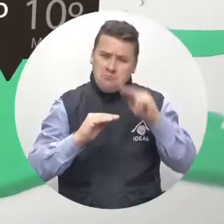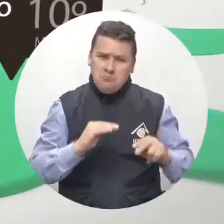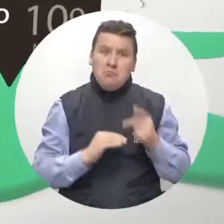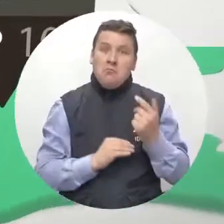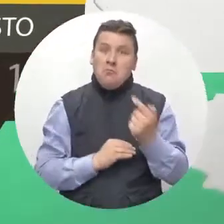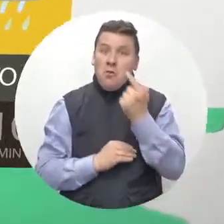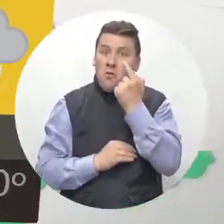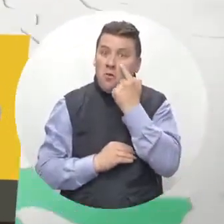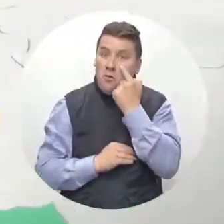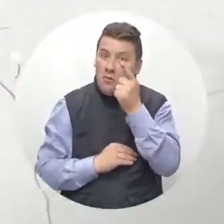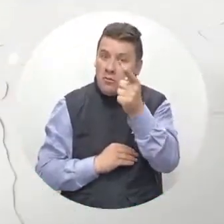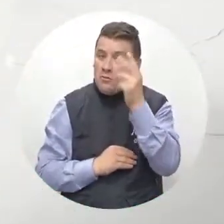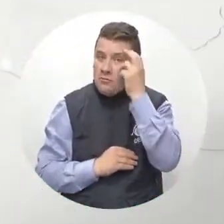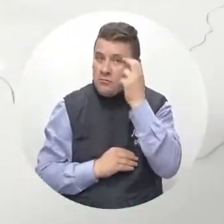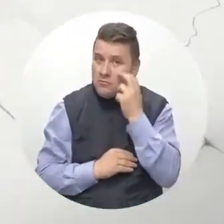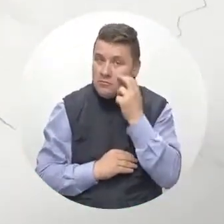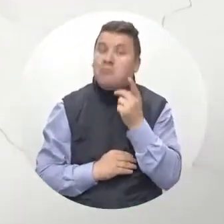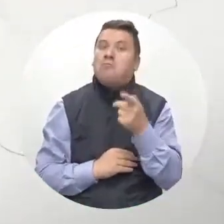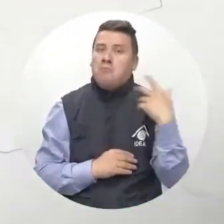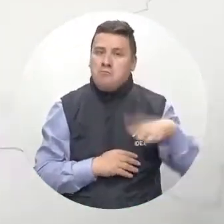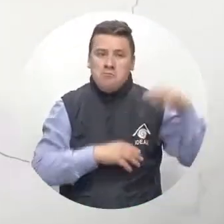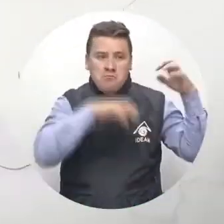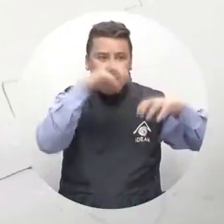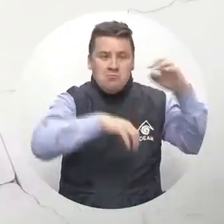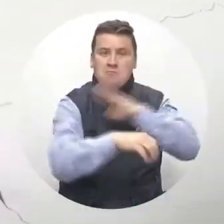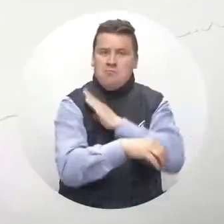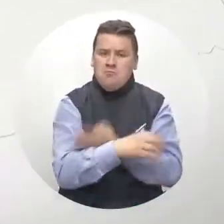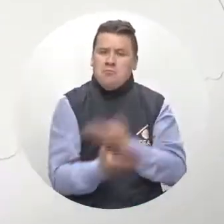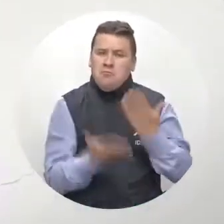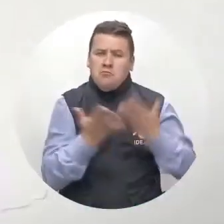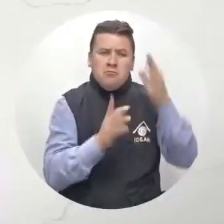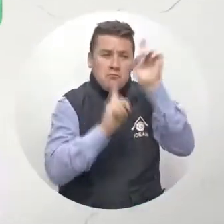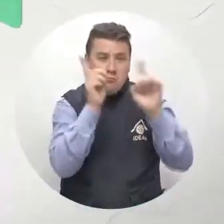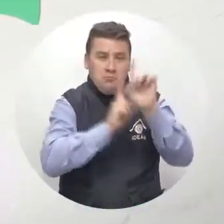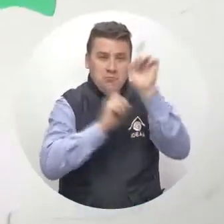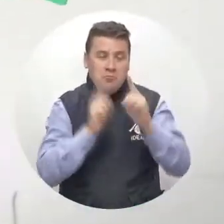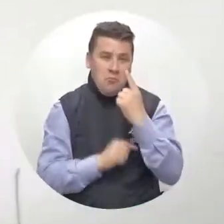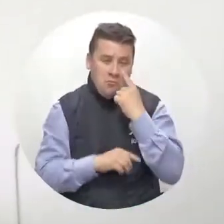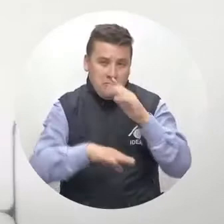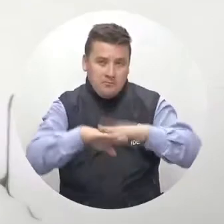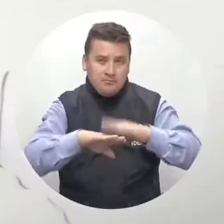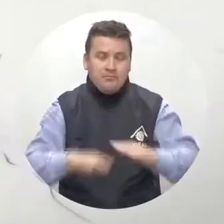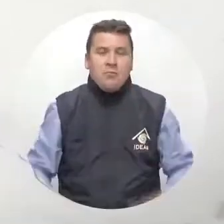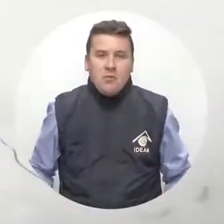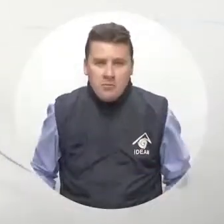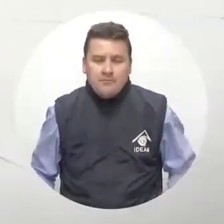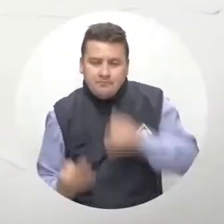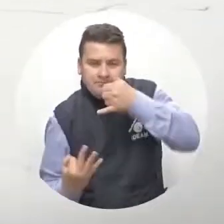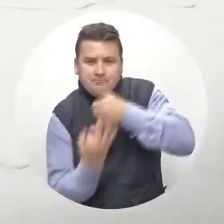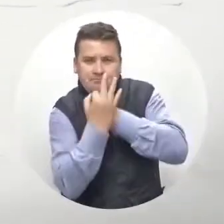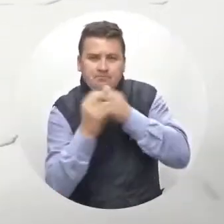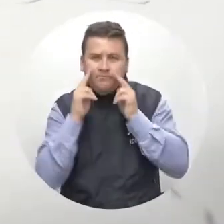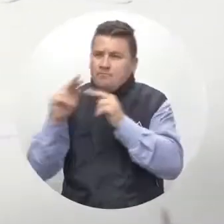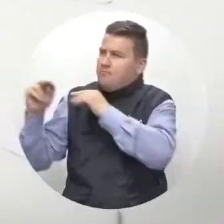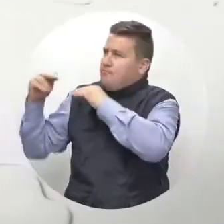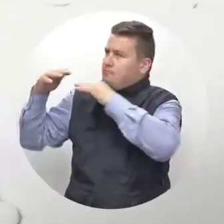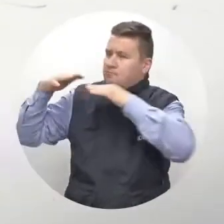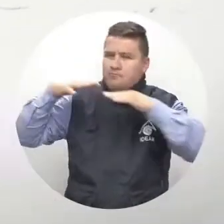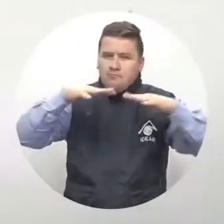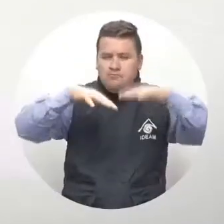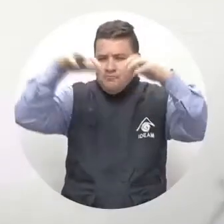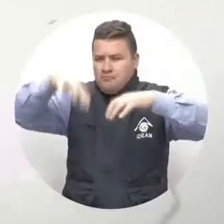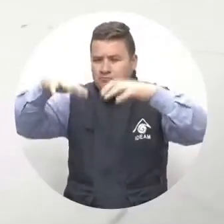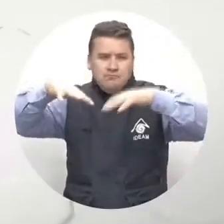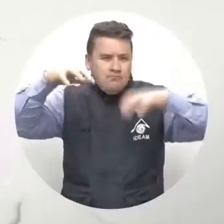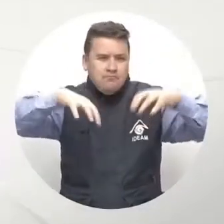Y ojo, Chocó, porque se avecinan lluvias fuertes con posibles tormentas eléctricas. La región andina tendrá cielo nublado y